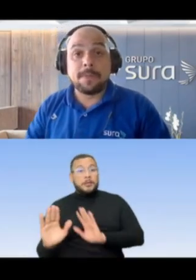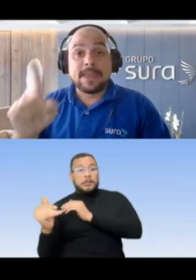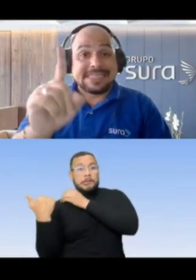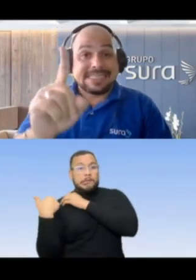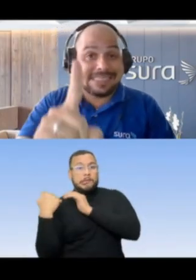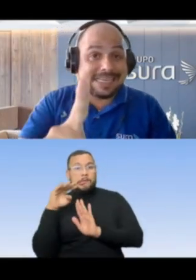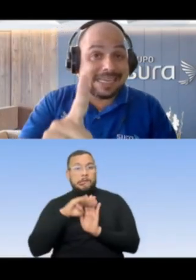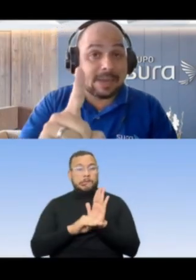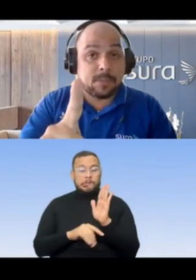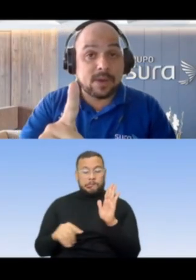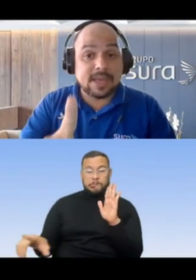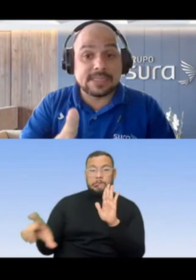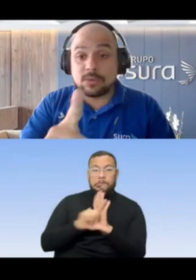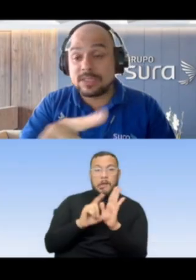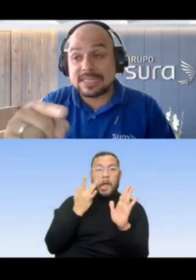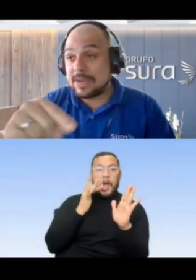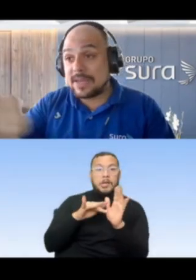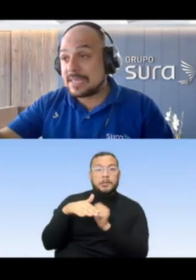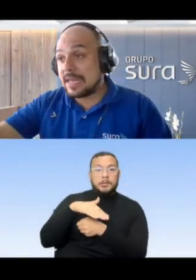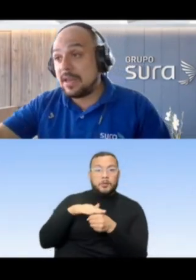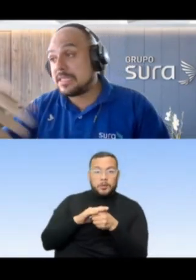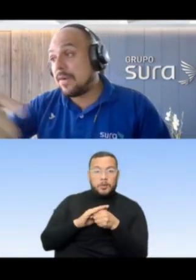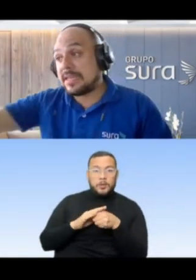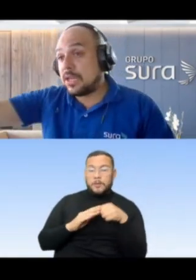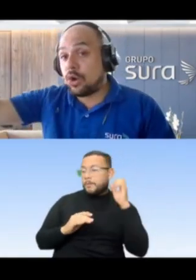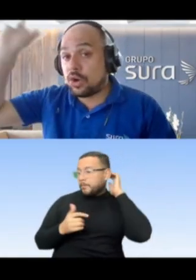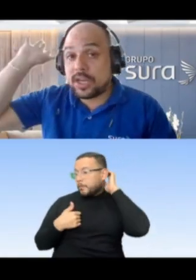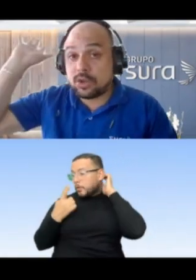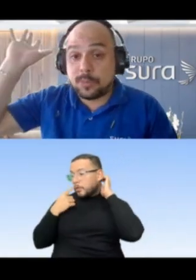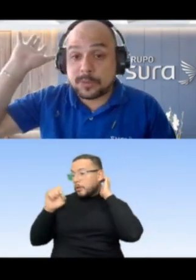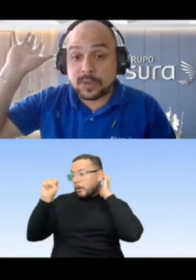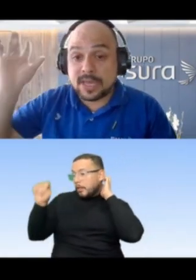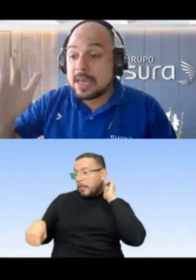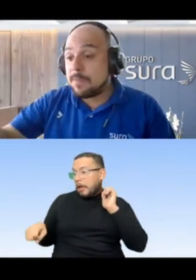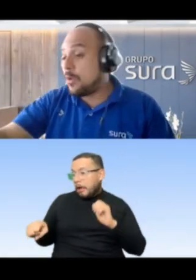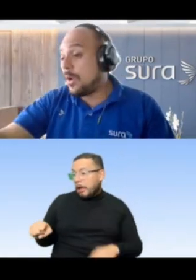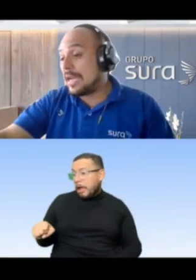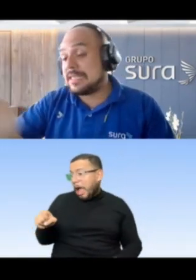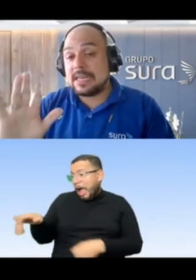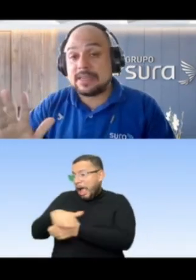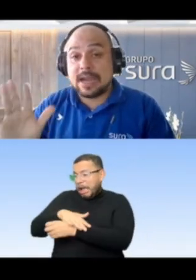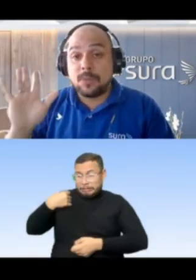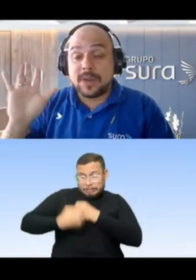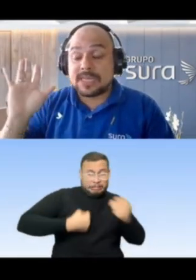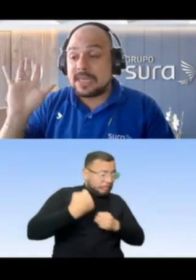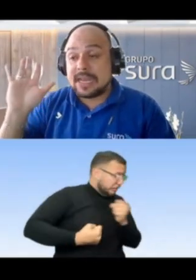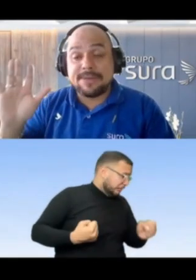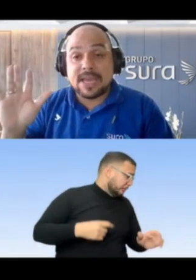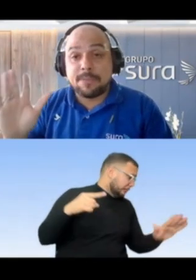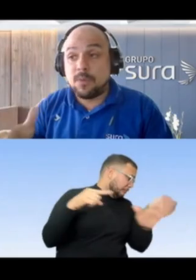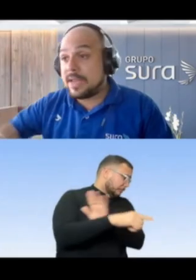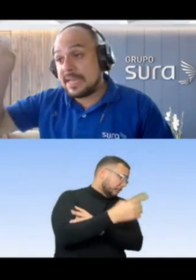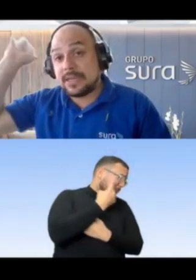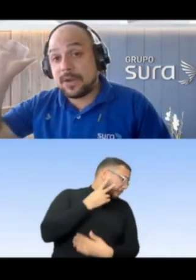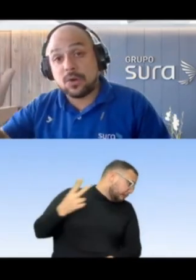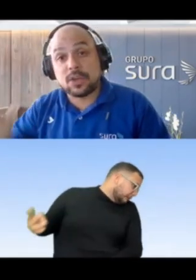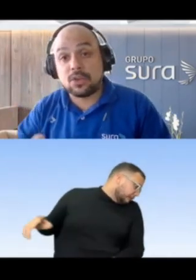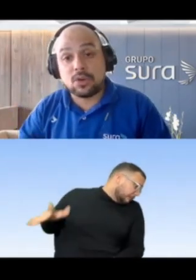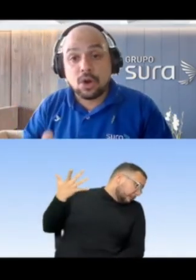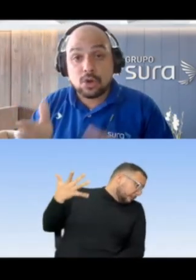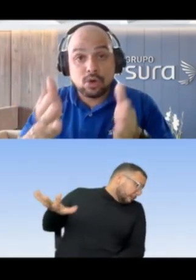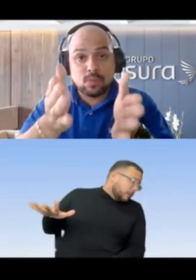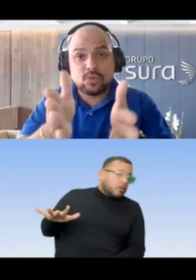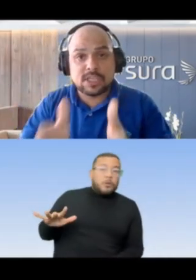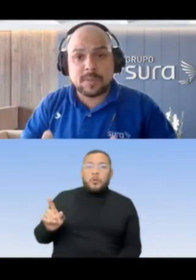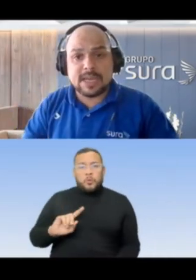a esa situación. Sí que puede hacer, no es que se vaya a salir y se vaya a ir corriendo, pues porque vio el accidentado, pues ahí en la vía pública y se